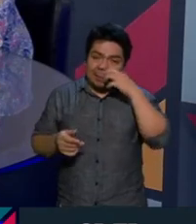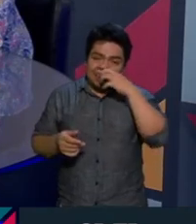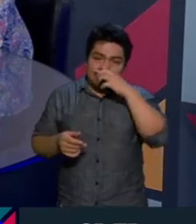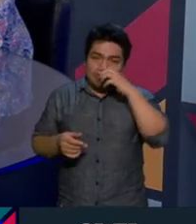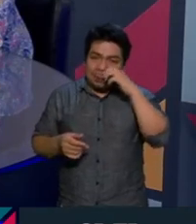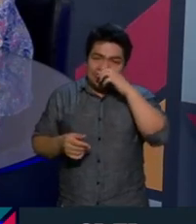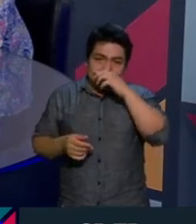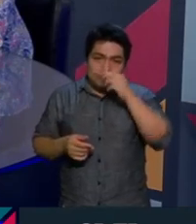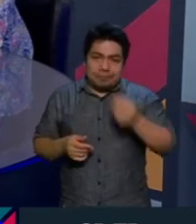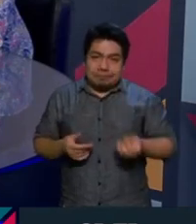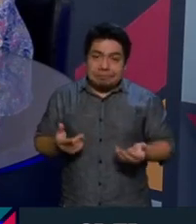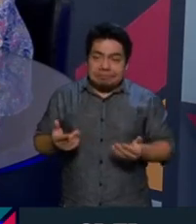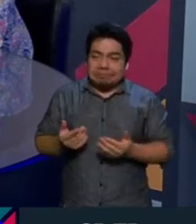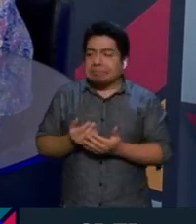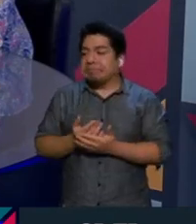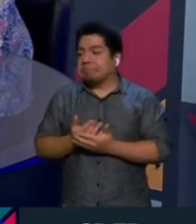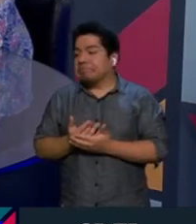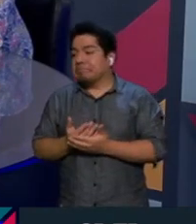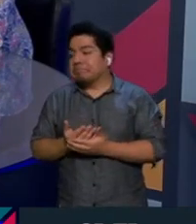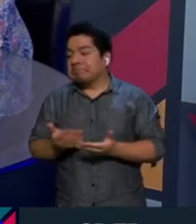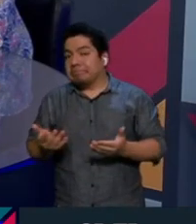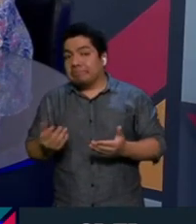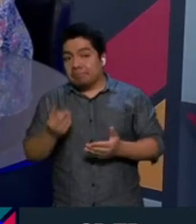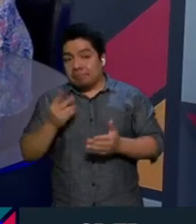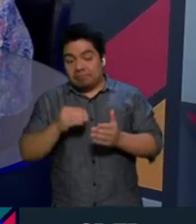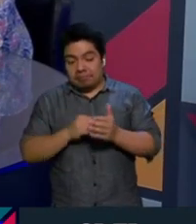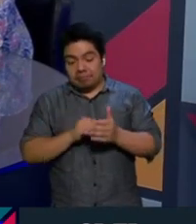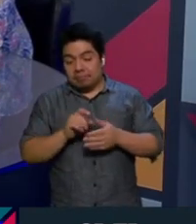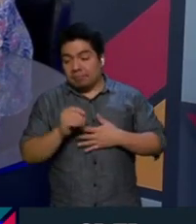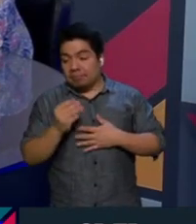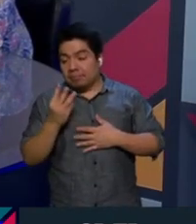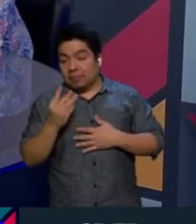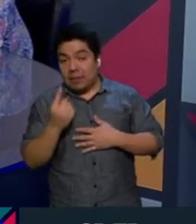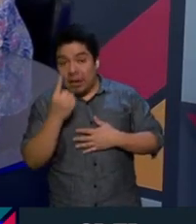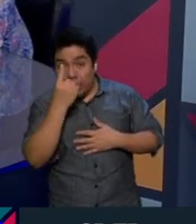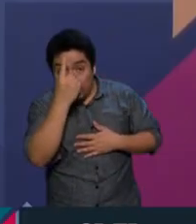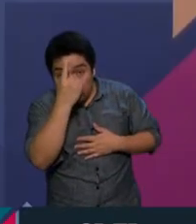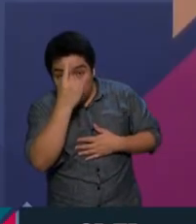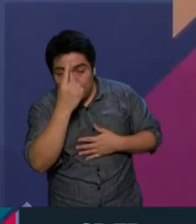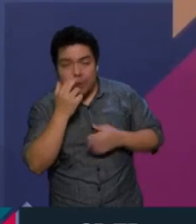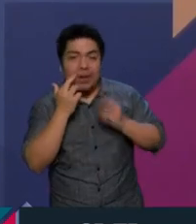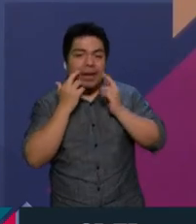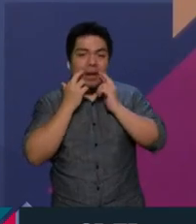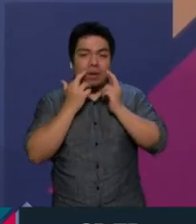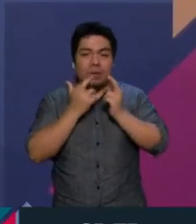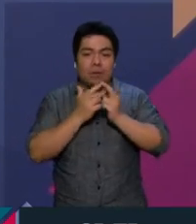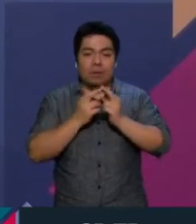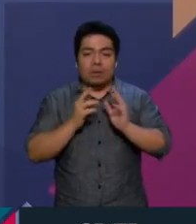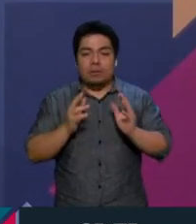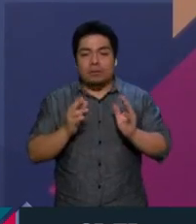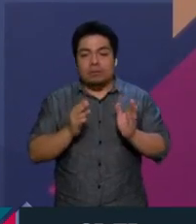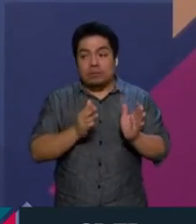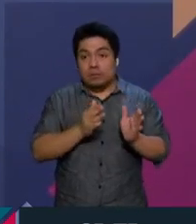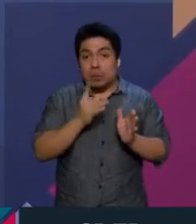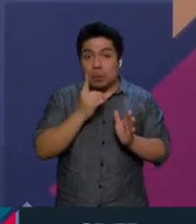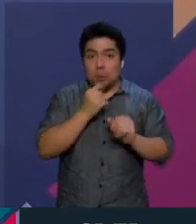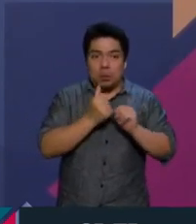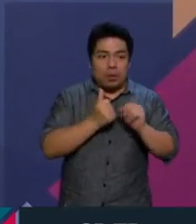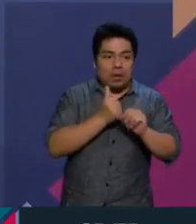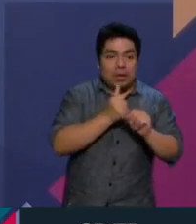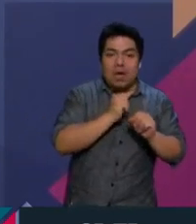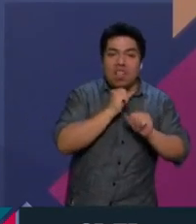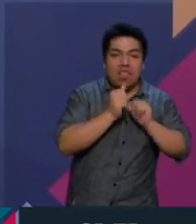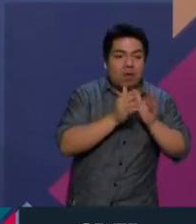bueno, hasta ese momento, en 2023, había hecho una sola sesión, después de un año sin